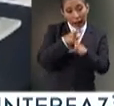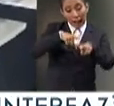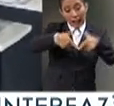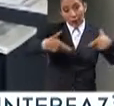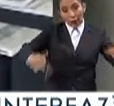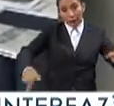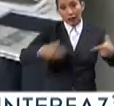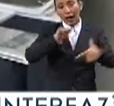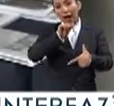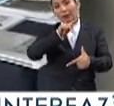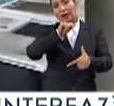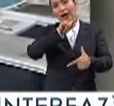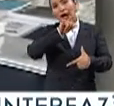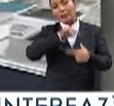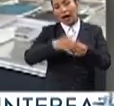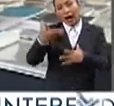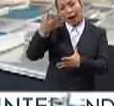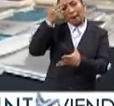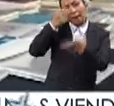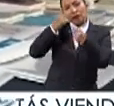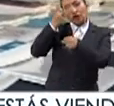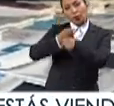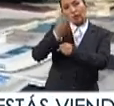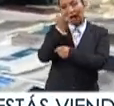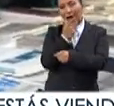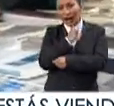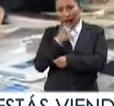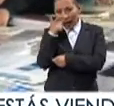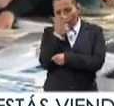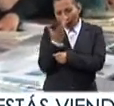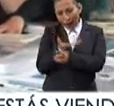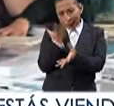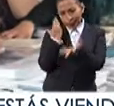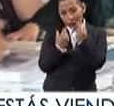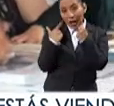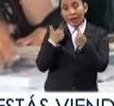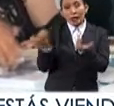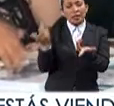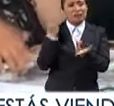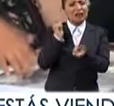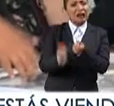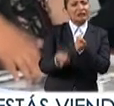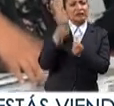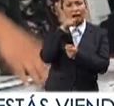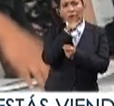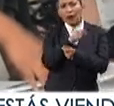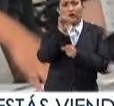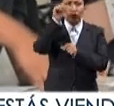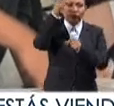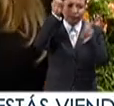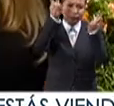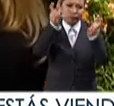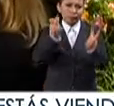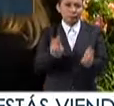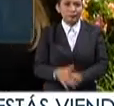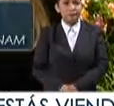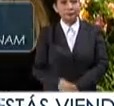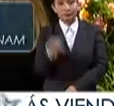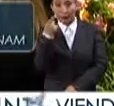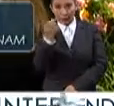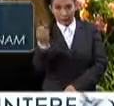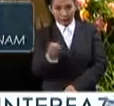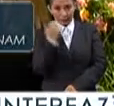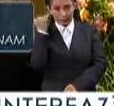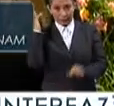lingüística aplicada adquisición de segundas lenguas y políticas de lenguaje entre otros temas este